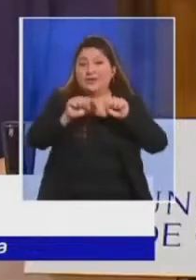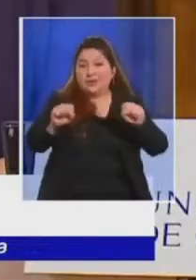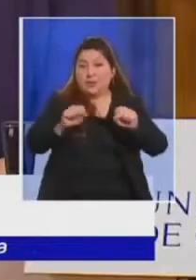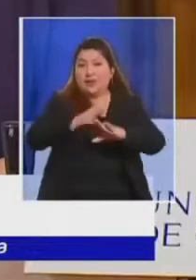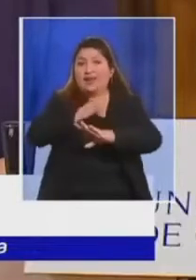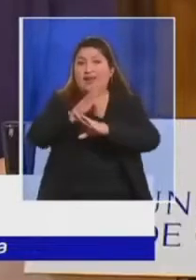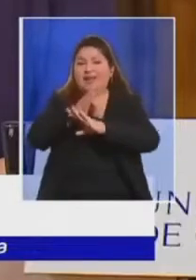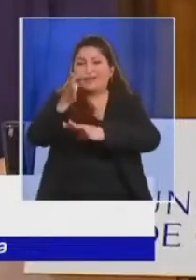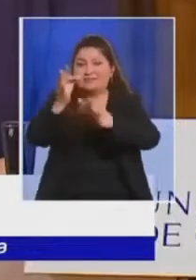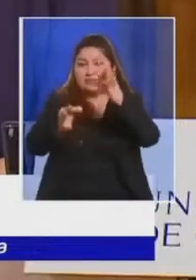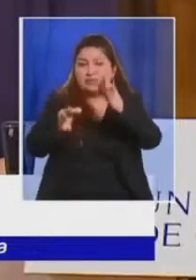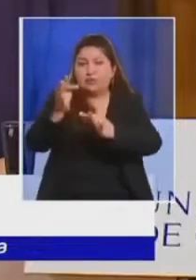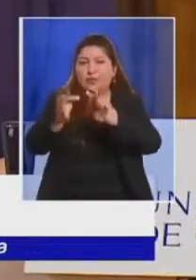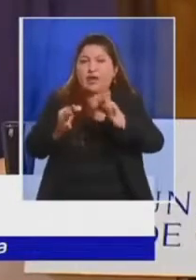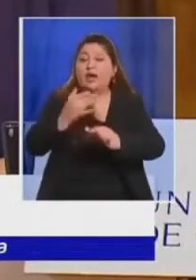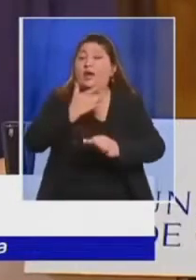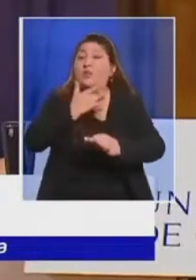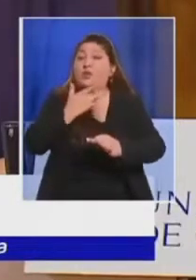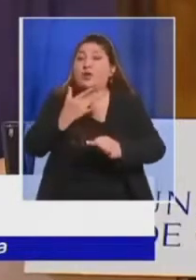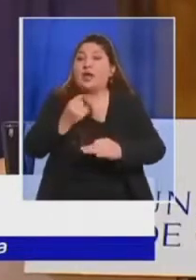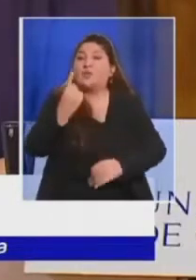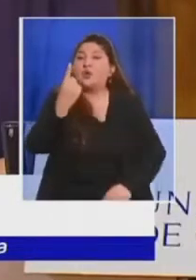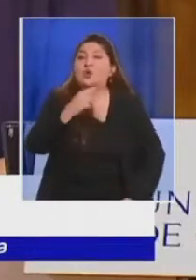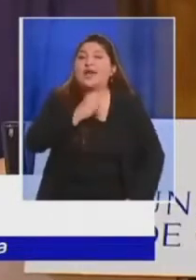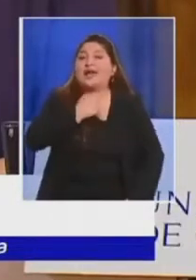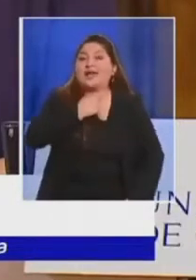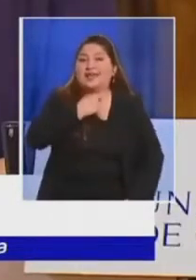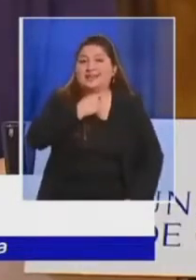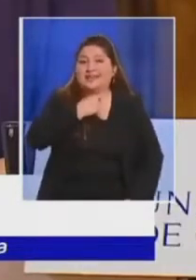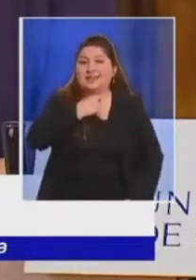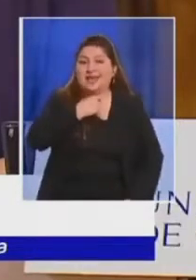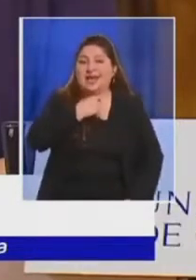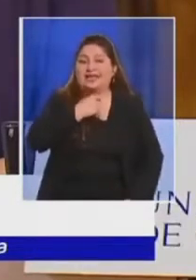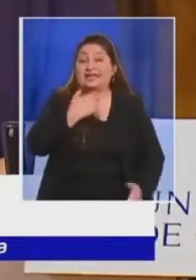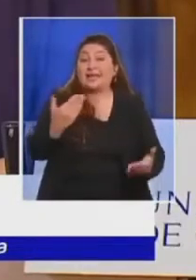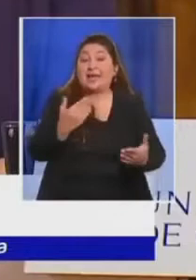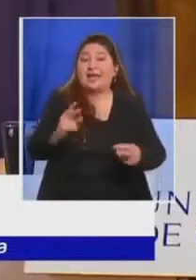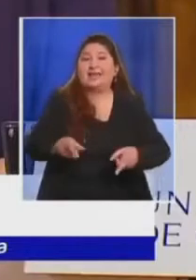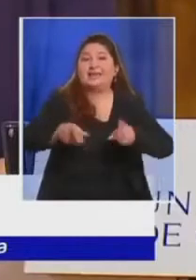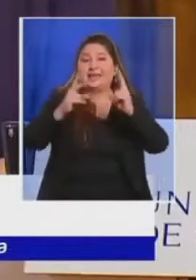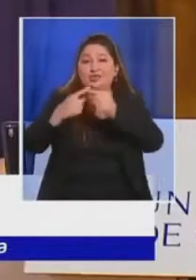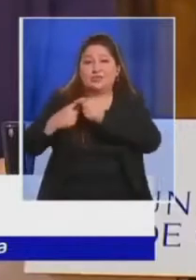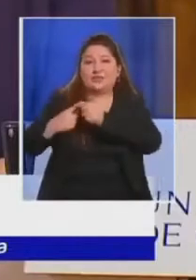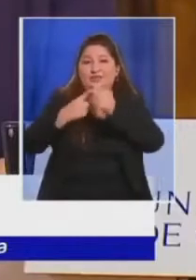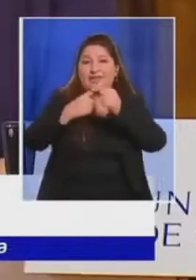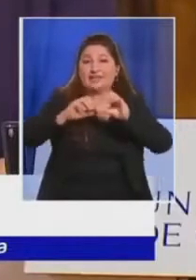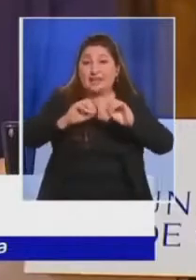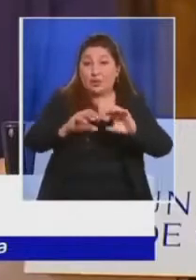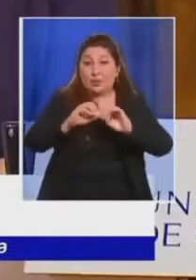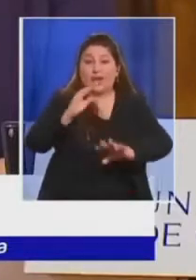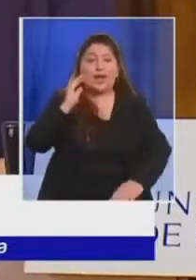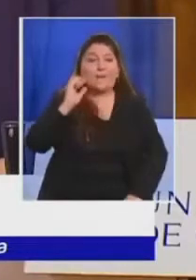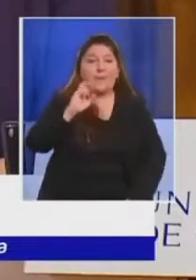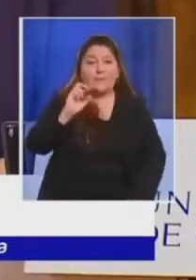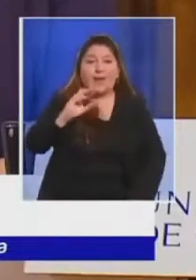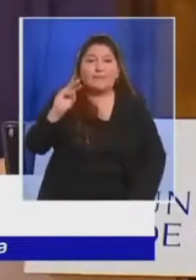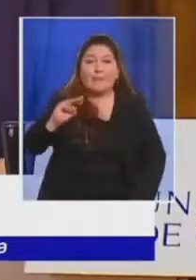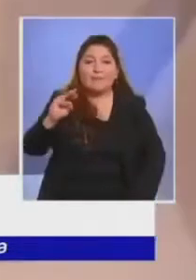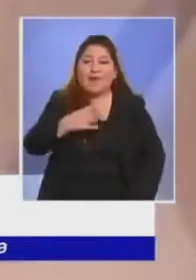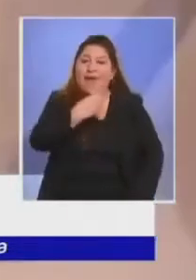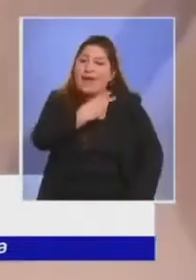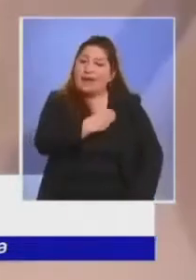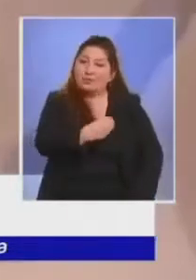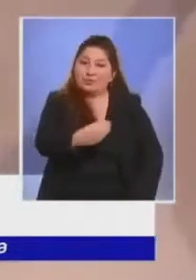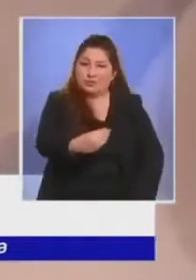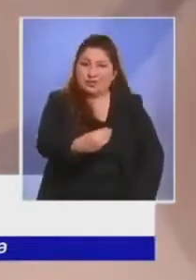tribunal por una garantía en particular, que era el derecho preferente a educar de los padres a sus hijos. Y por lo tanto,